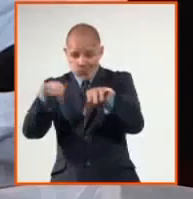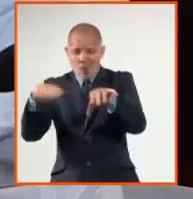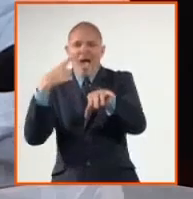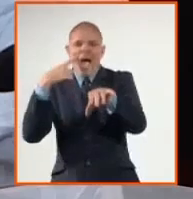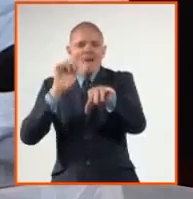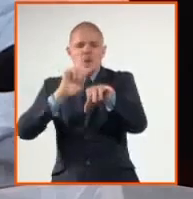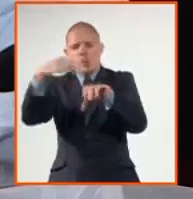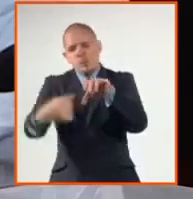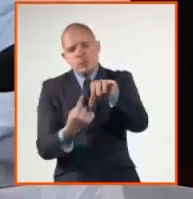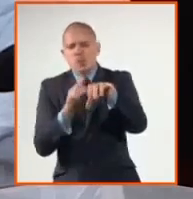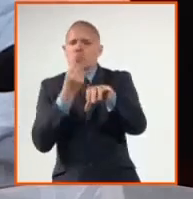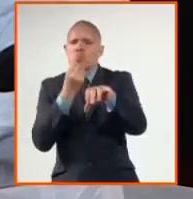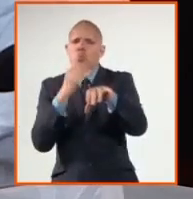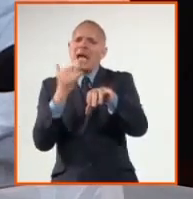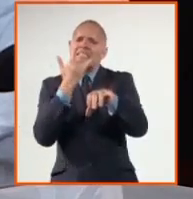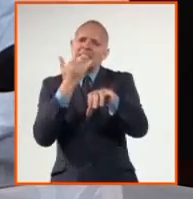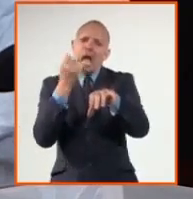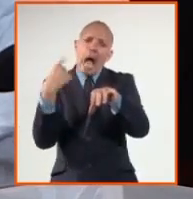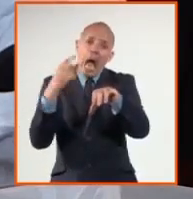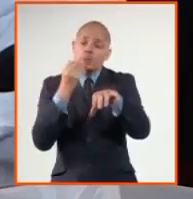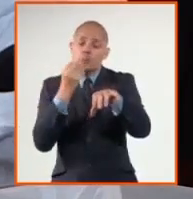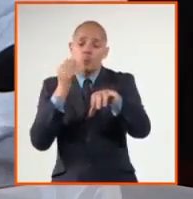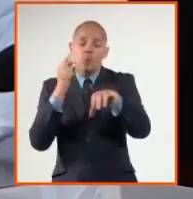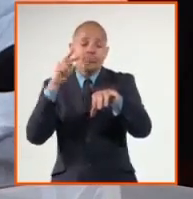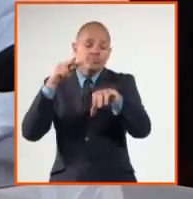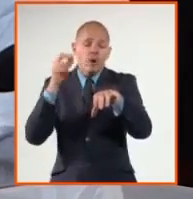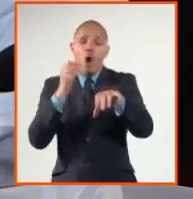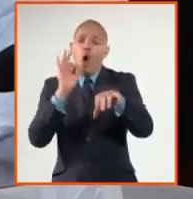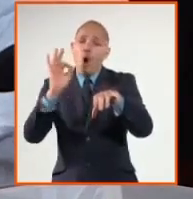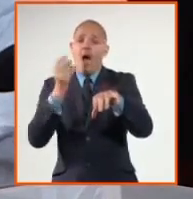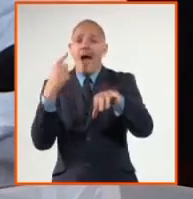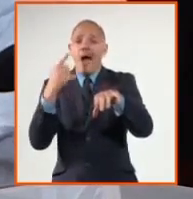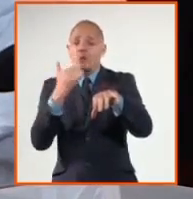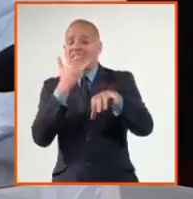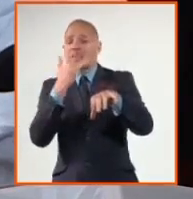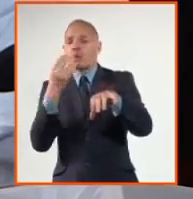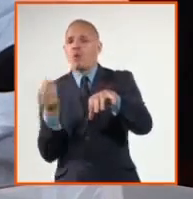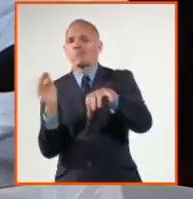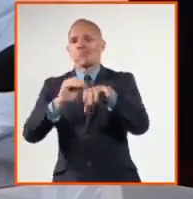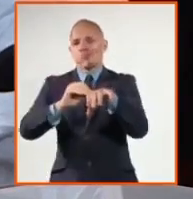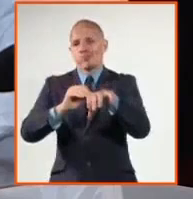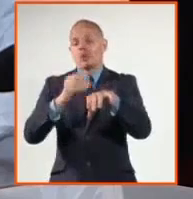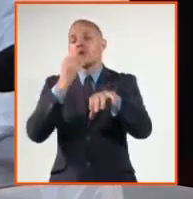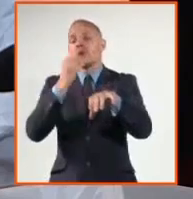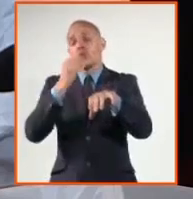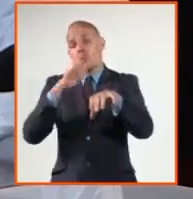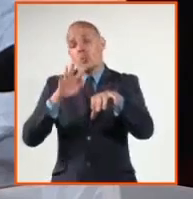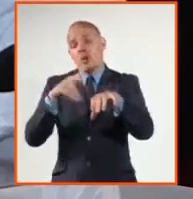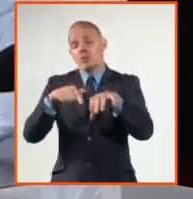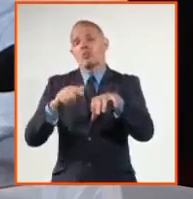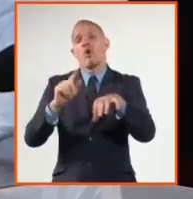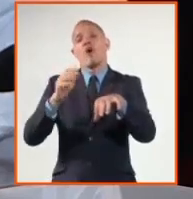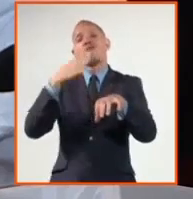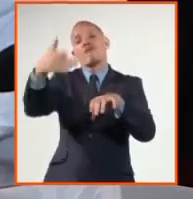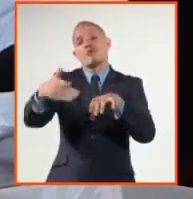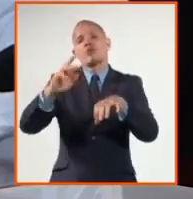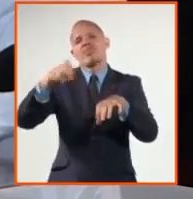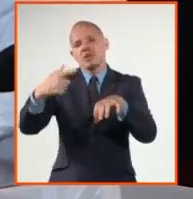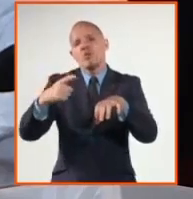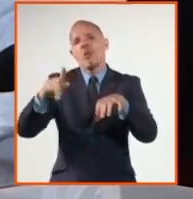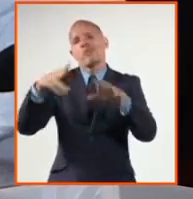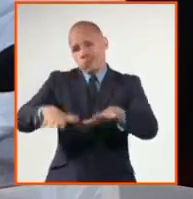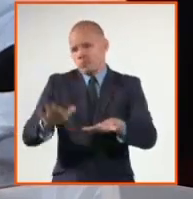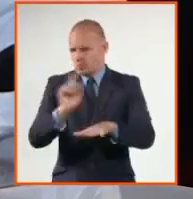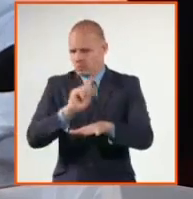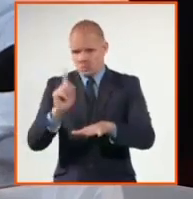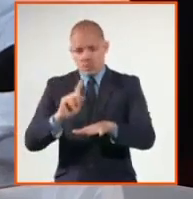oculto que no se puedan revisar las imprevistas reponerlo y evitar con ello una salida posterior del bloque de forma que ahora cuando entre la máquina